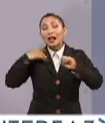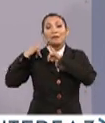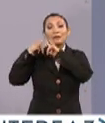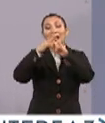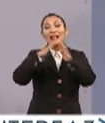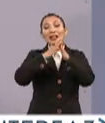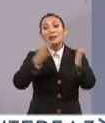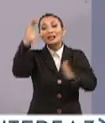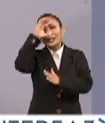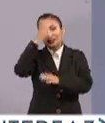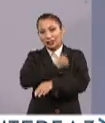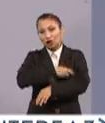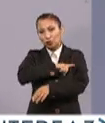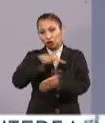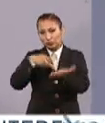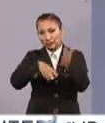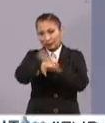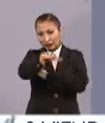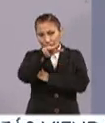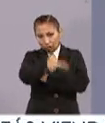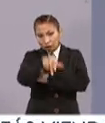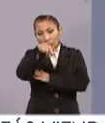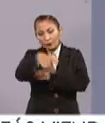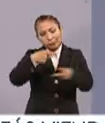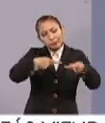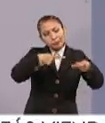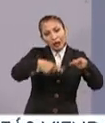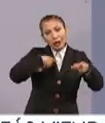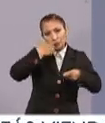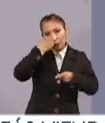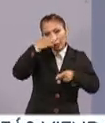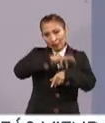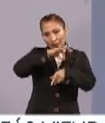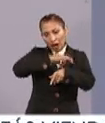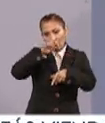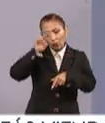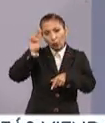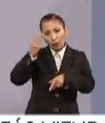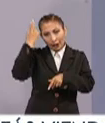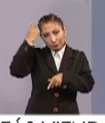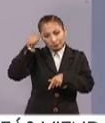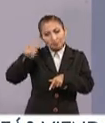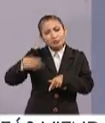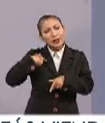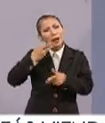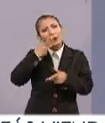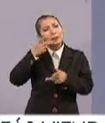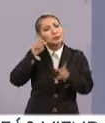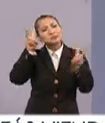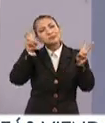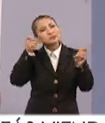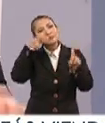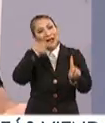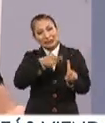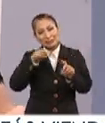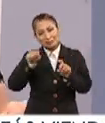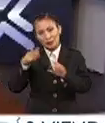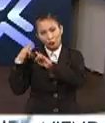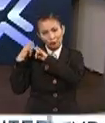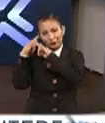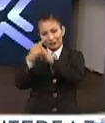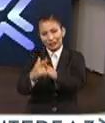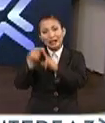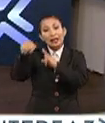del Libro de Ciencias de la Salud 2018, que está organizada por la Facultad de Medicina de la UNAM. Y hablaremos precisamente de este